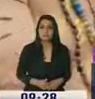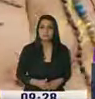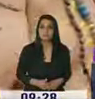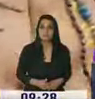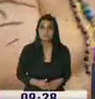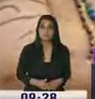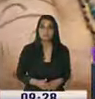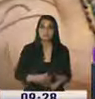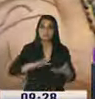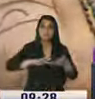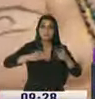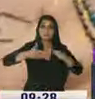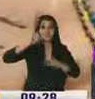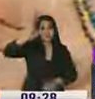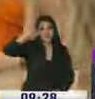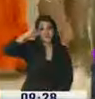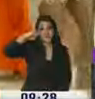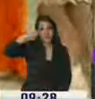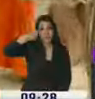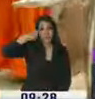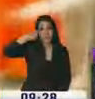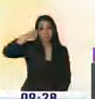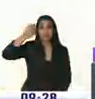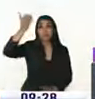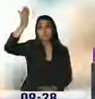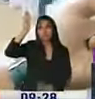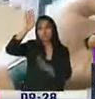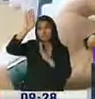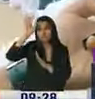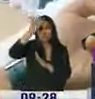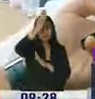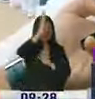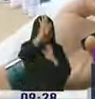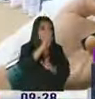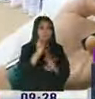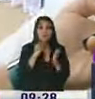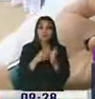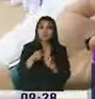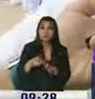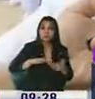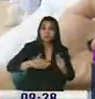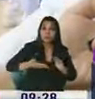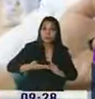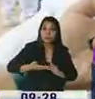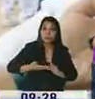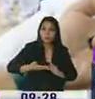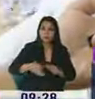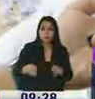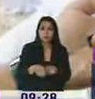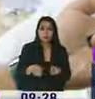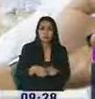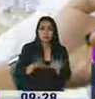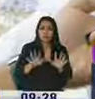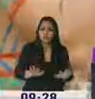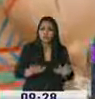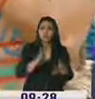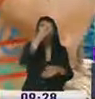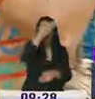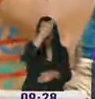Ellos recordaban durante la ceremonia a los dioses. No podemos negar que somos un producto de las dos